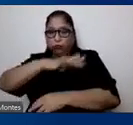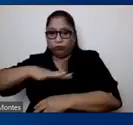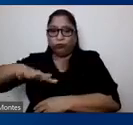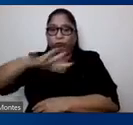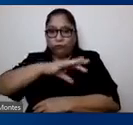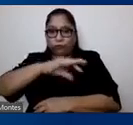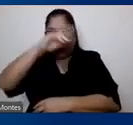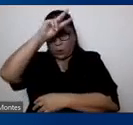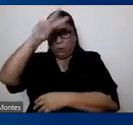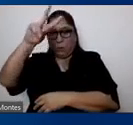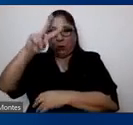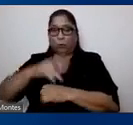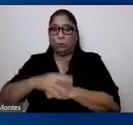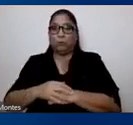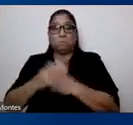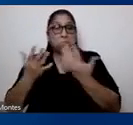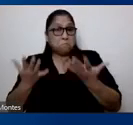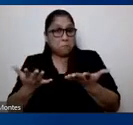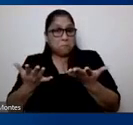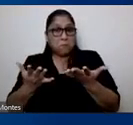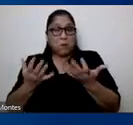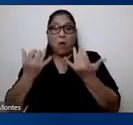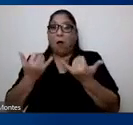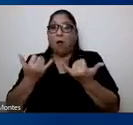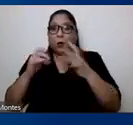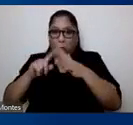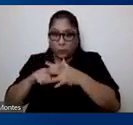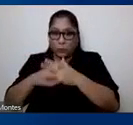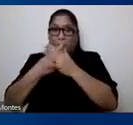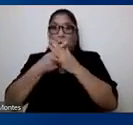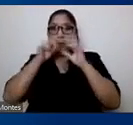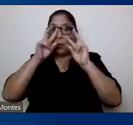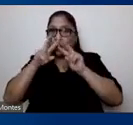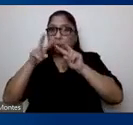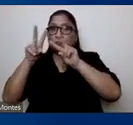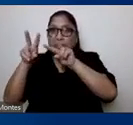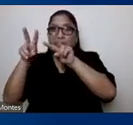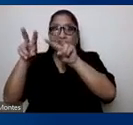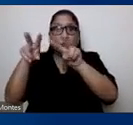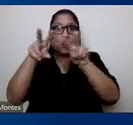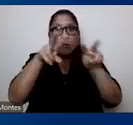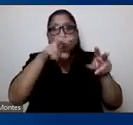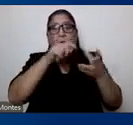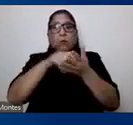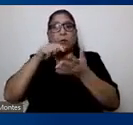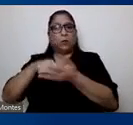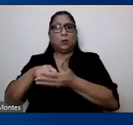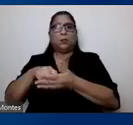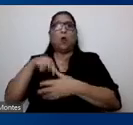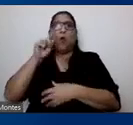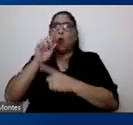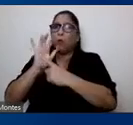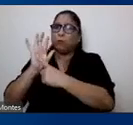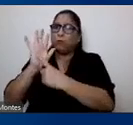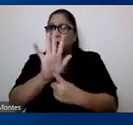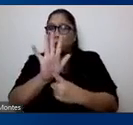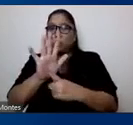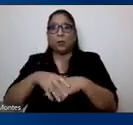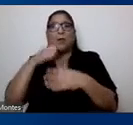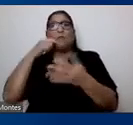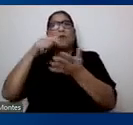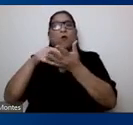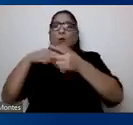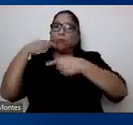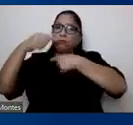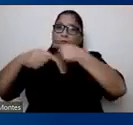nuestro país. Bueno, vamos a iniciar este recorrido, que es un recorrido sobre una muestra que plantea hacer una